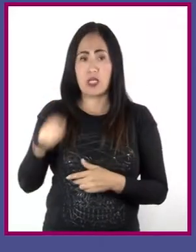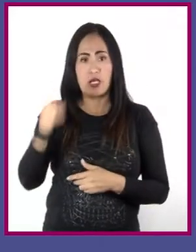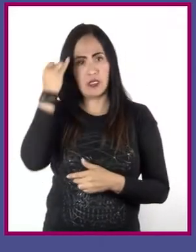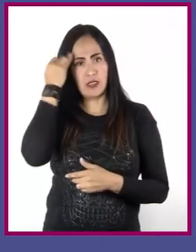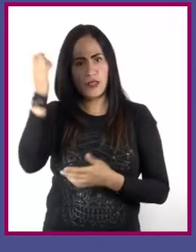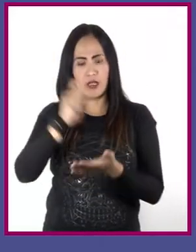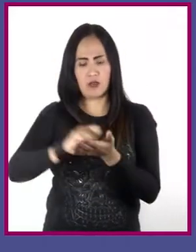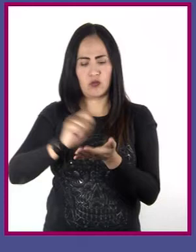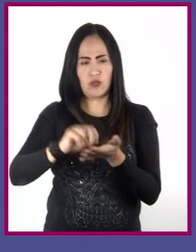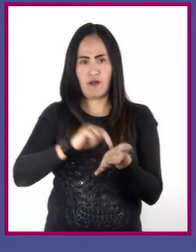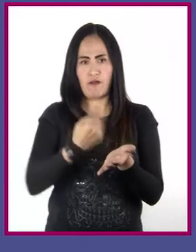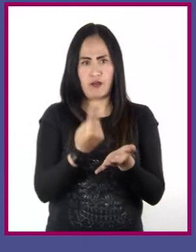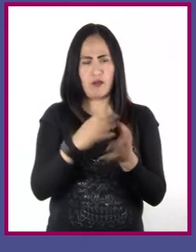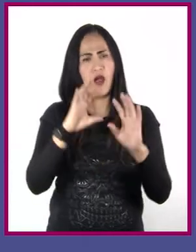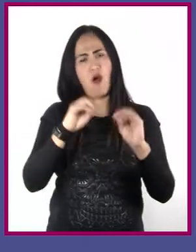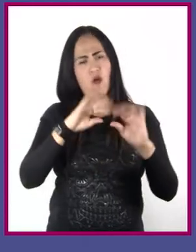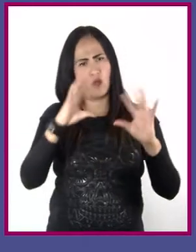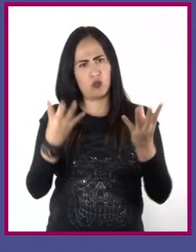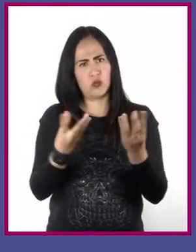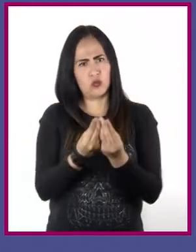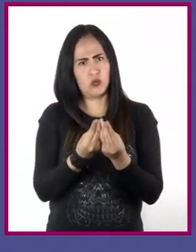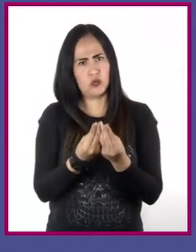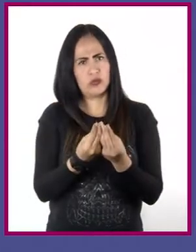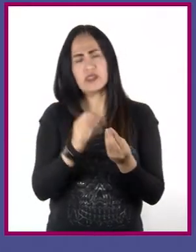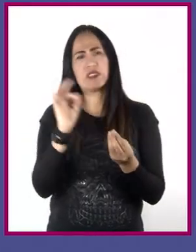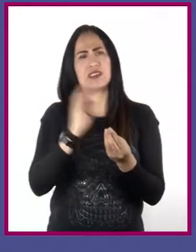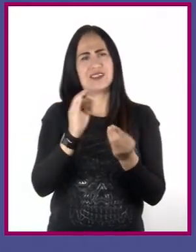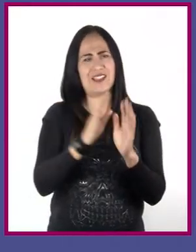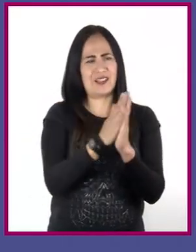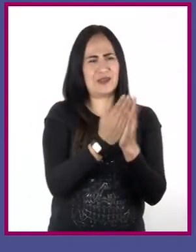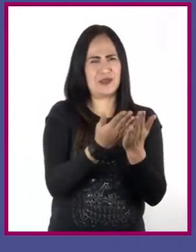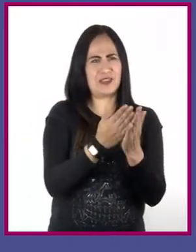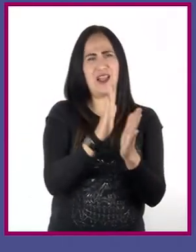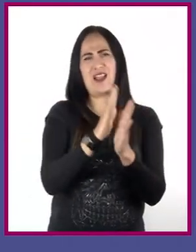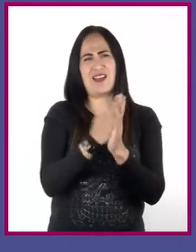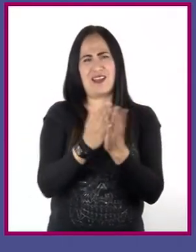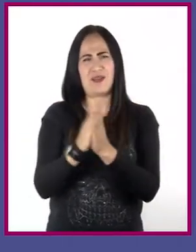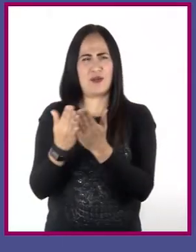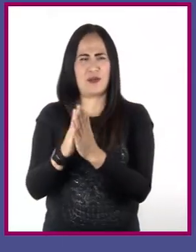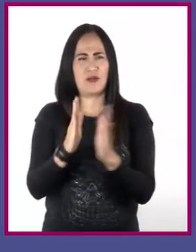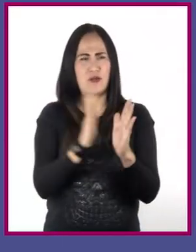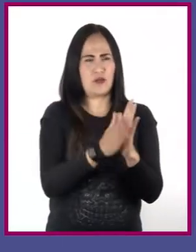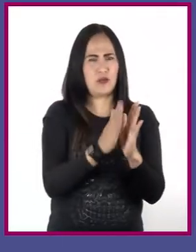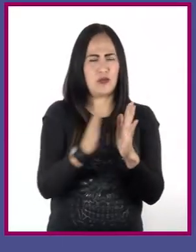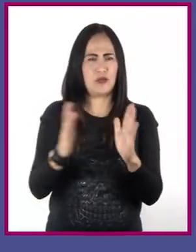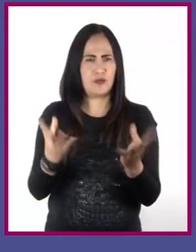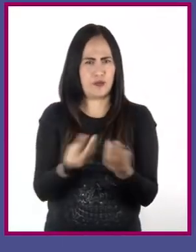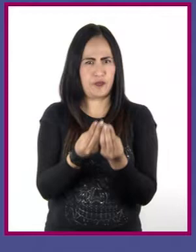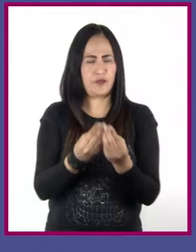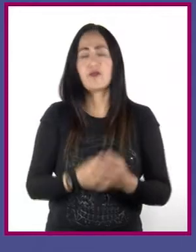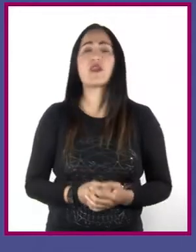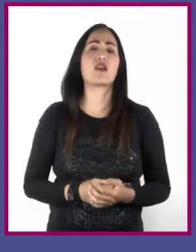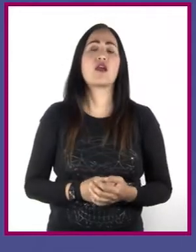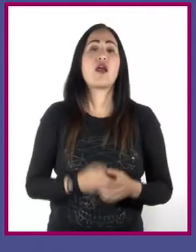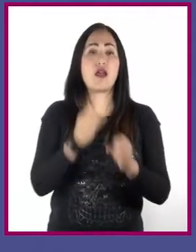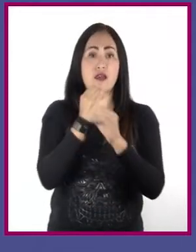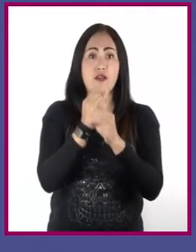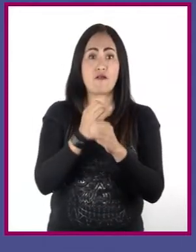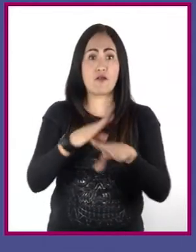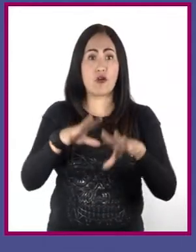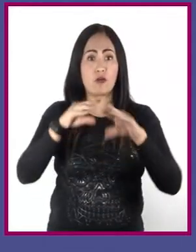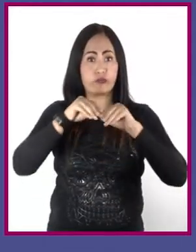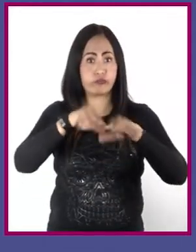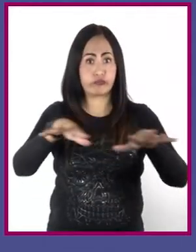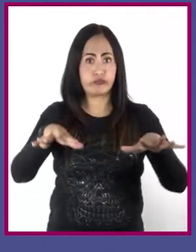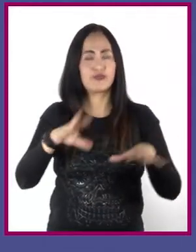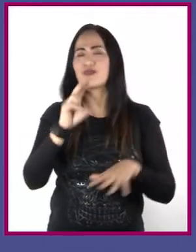del medio en su conjunto cuando se trata de un editorial. La intención de la opinión no es informar, sino